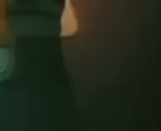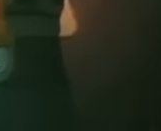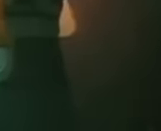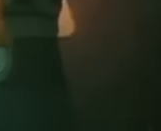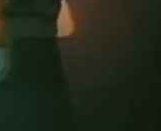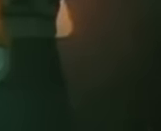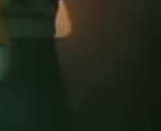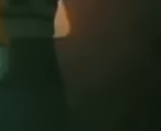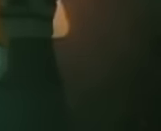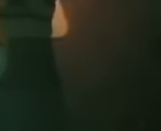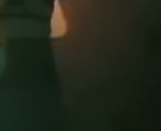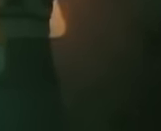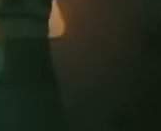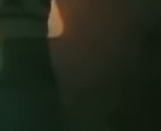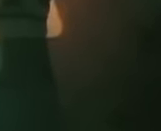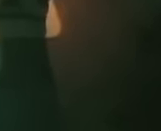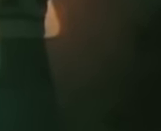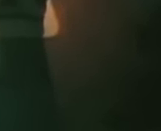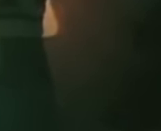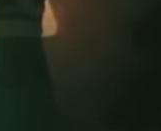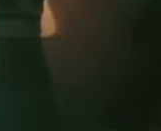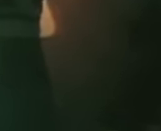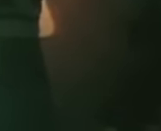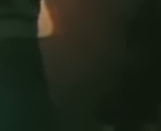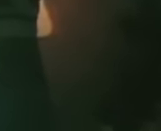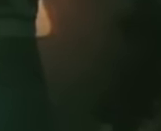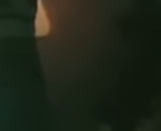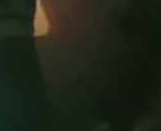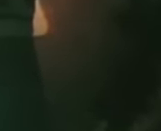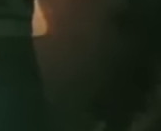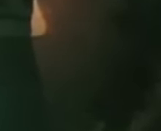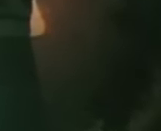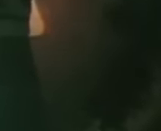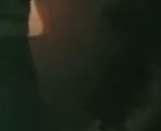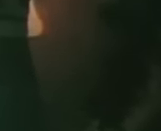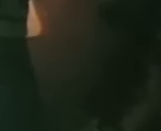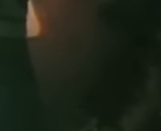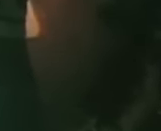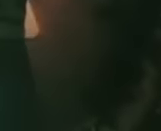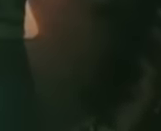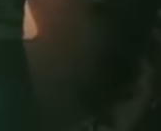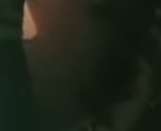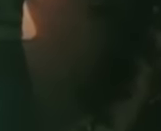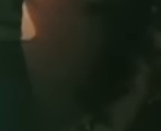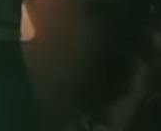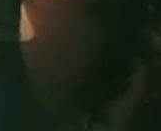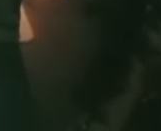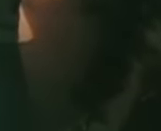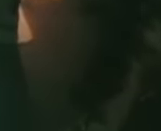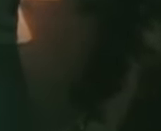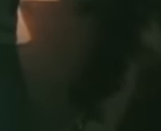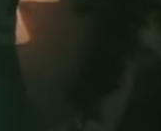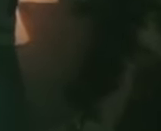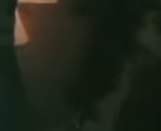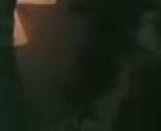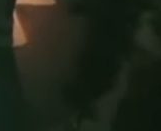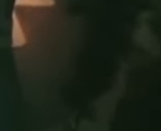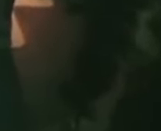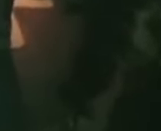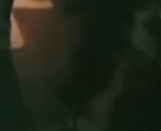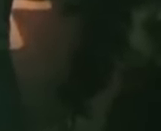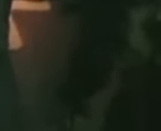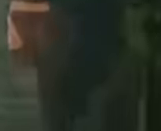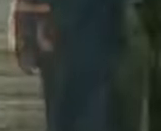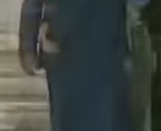en el despacho 1 del Palacio de Gobierno con el presidente constitucional de la República Bolivariana de Venezuela, Nicolás Maduro,